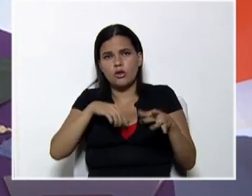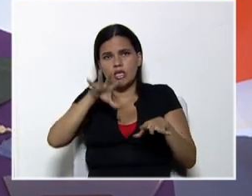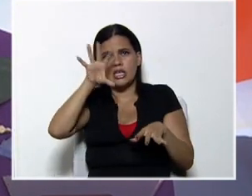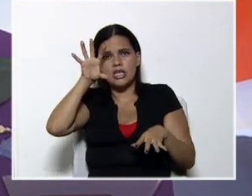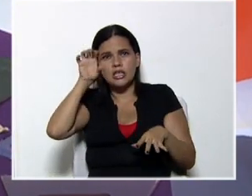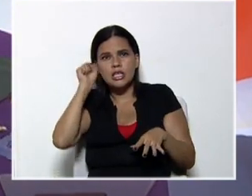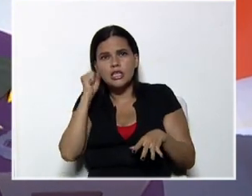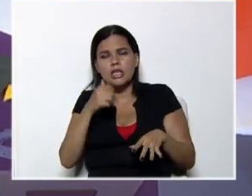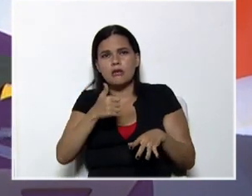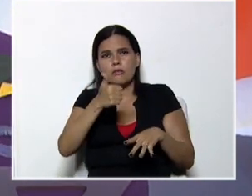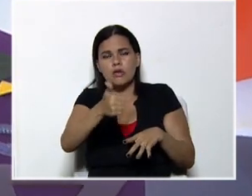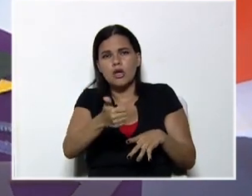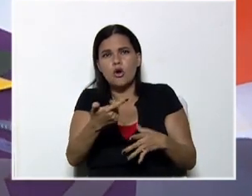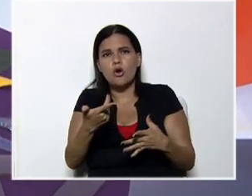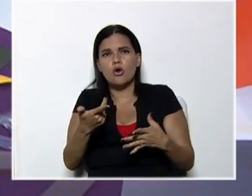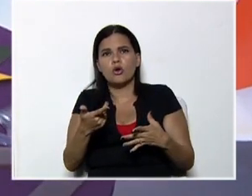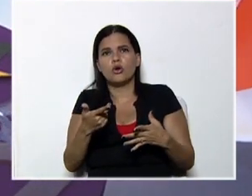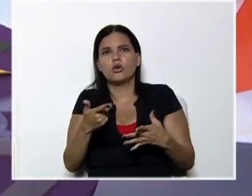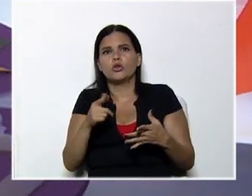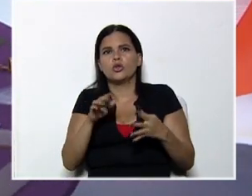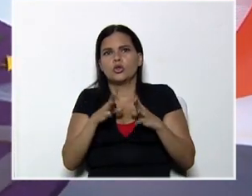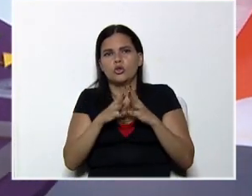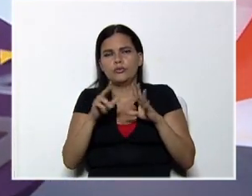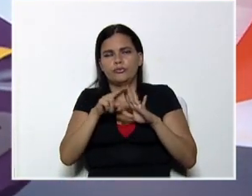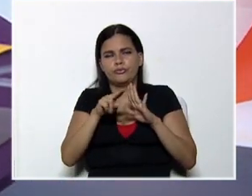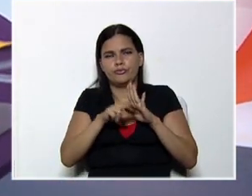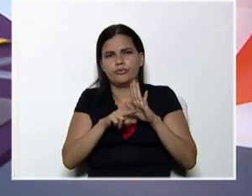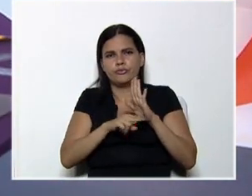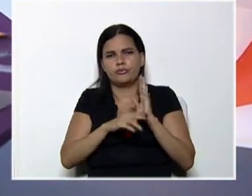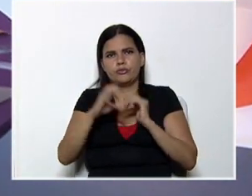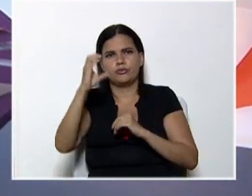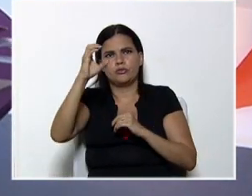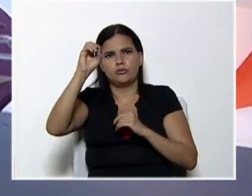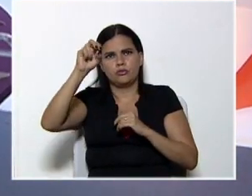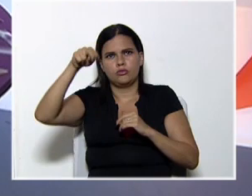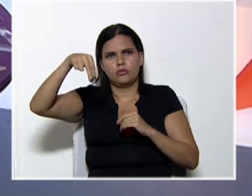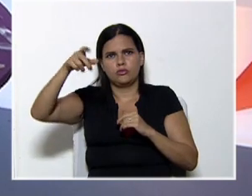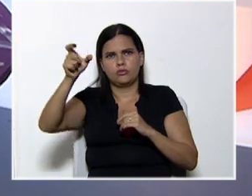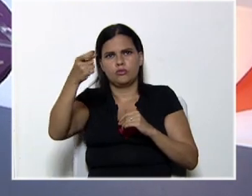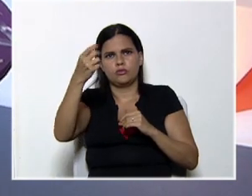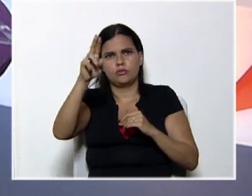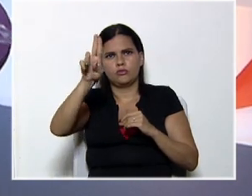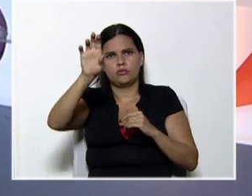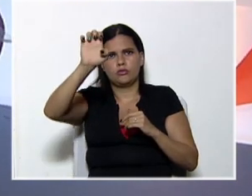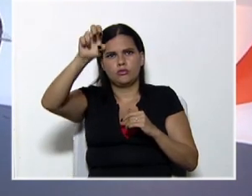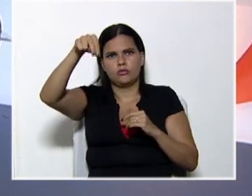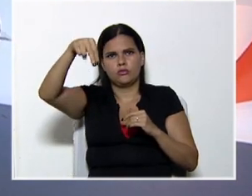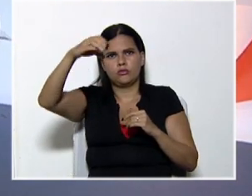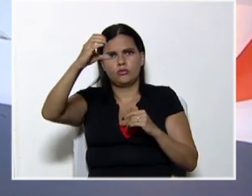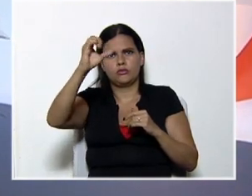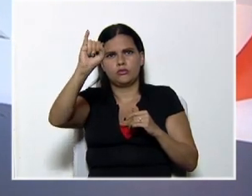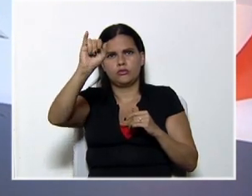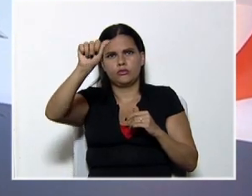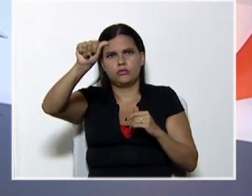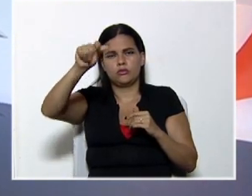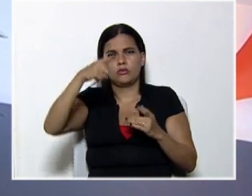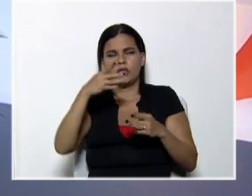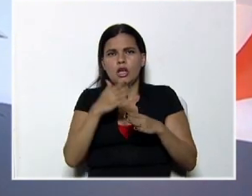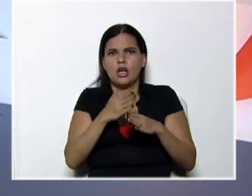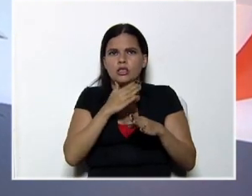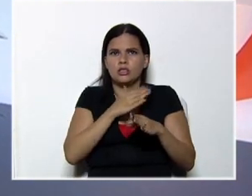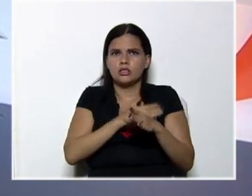mejor lo que corresponde a congruencia. Ahora bien, antes de seguir con lo que son